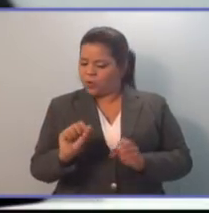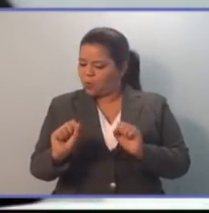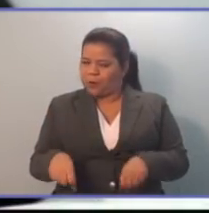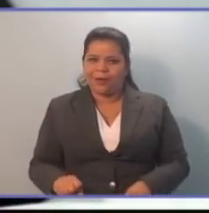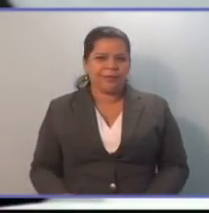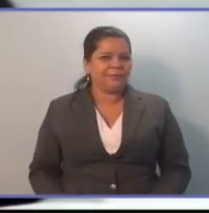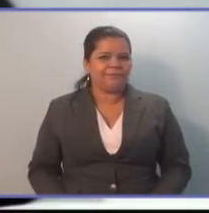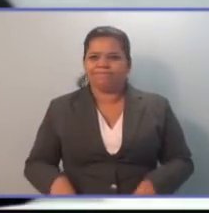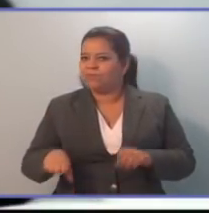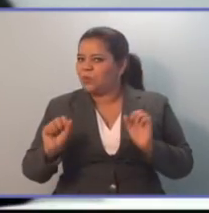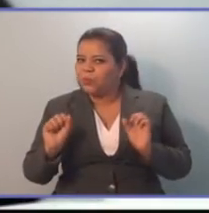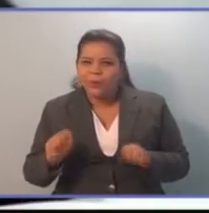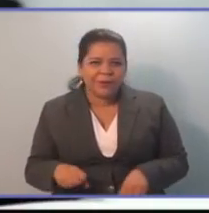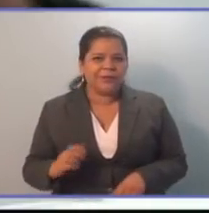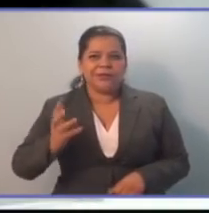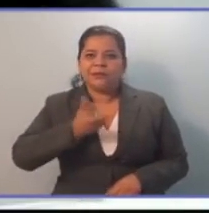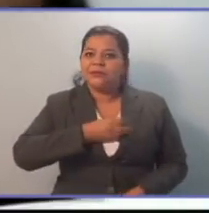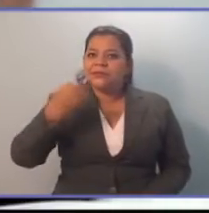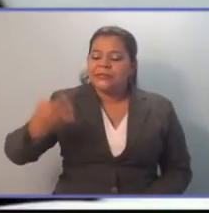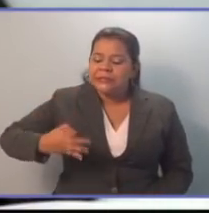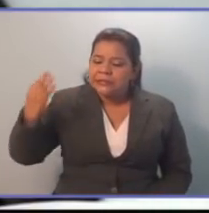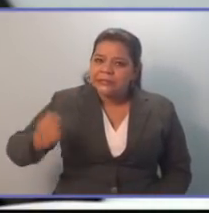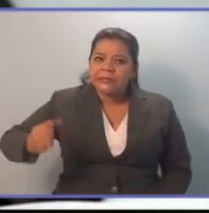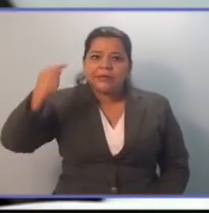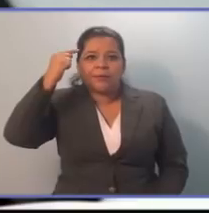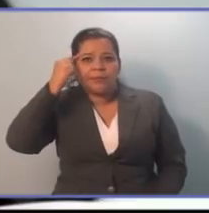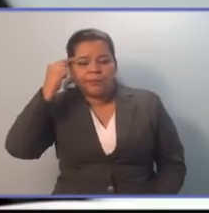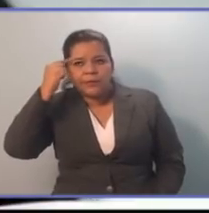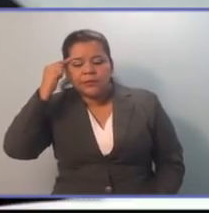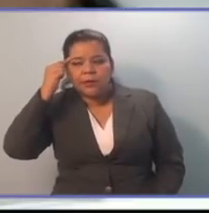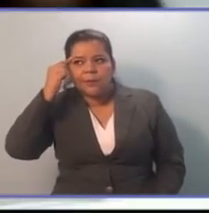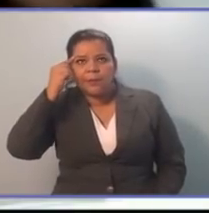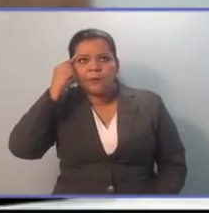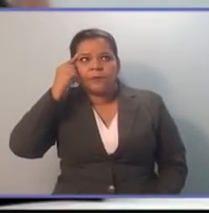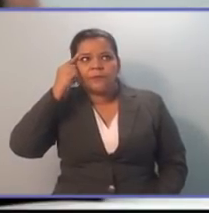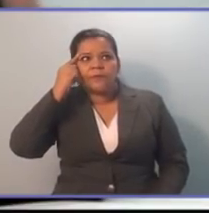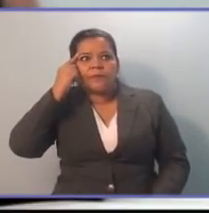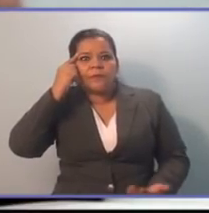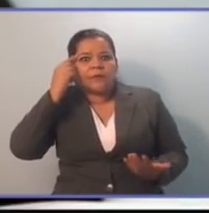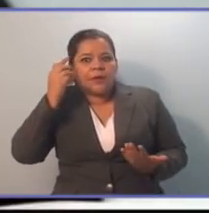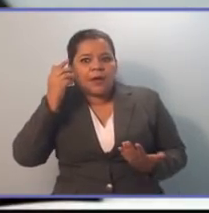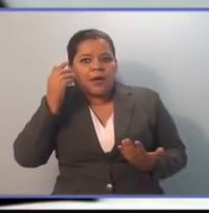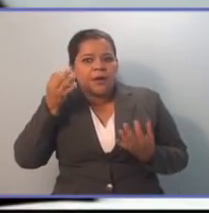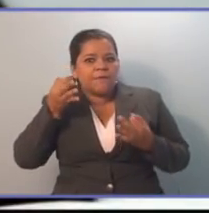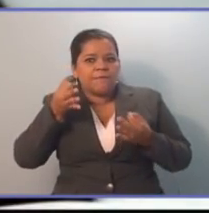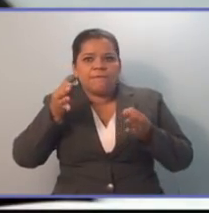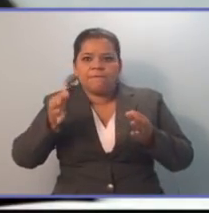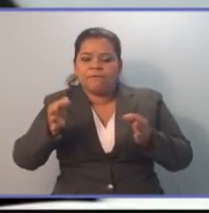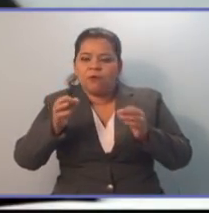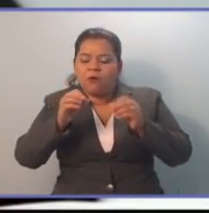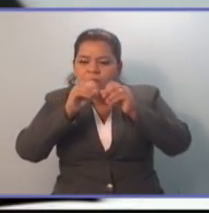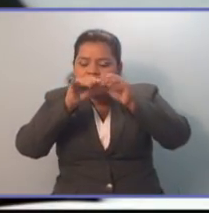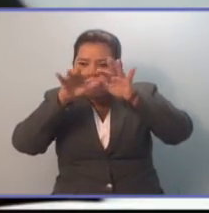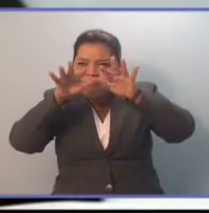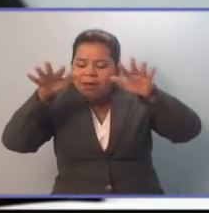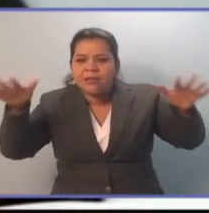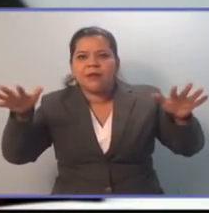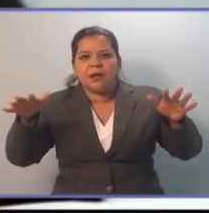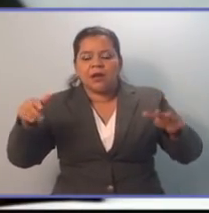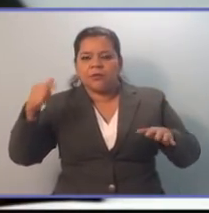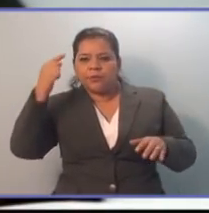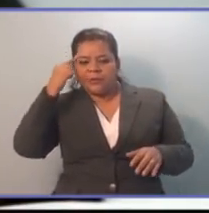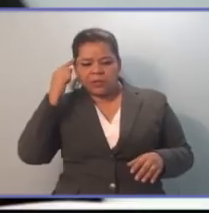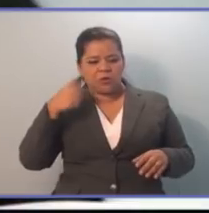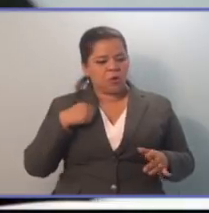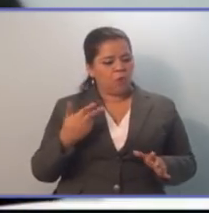ser, es que tenemos que pensar en forma granítica, no podemos solamente pensar porque yo estoy en